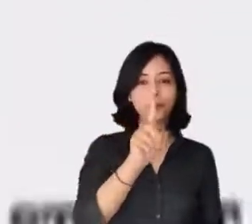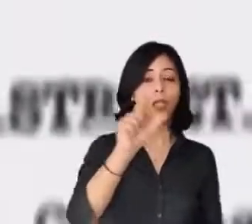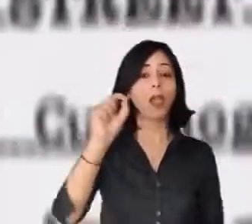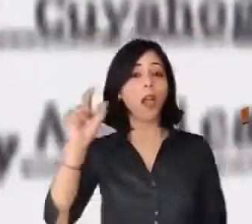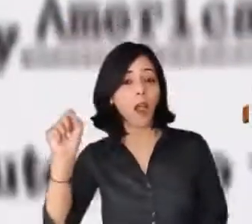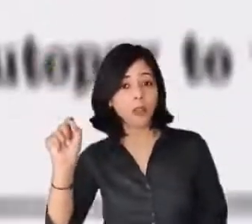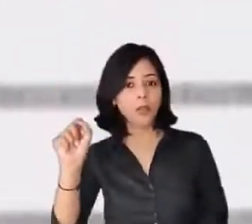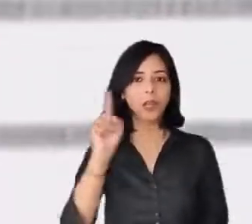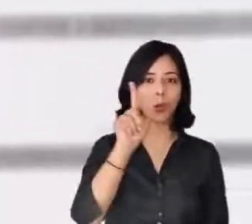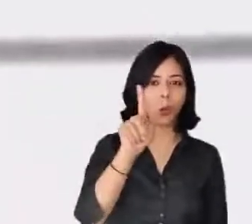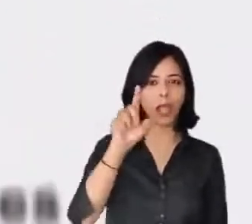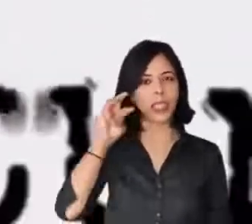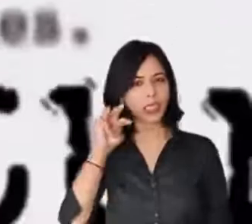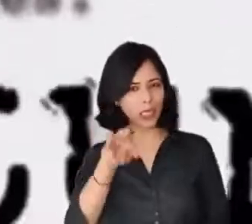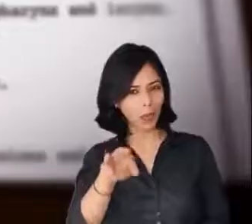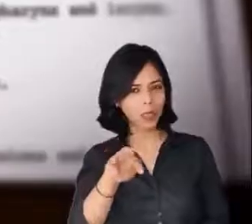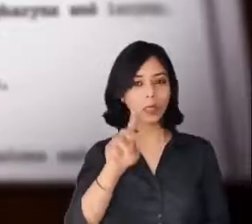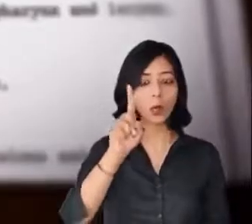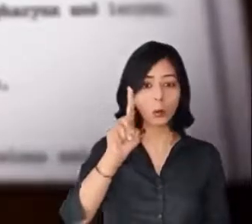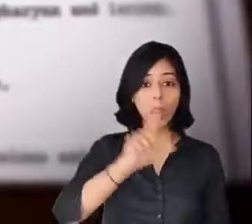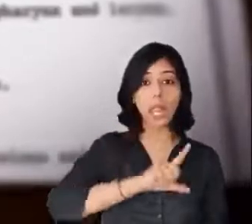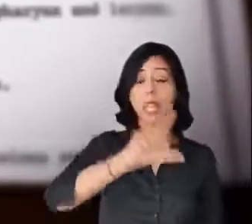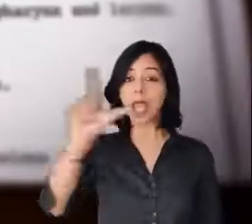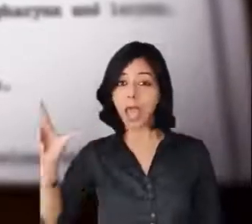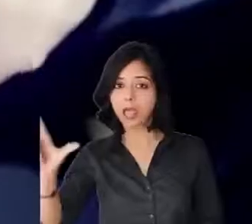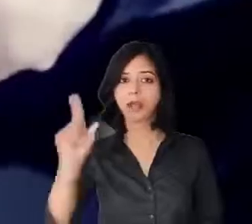también había sufrido numerosos traumatismos contusos.